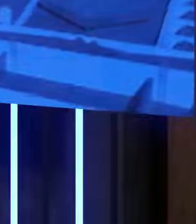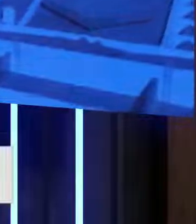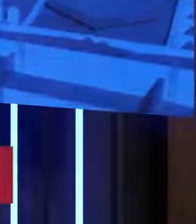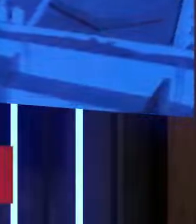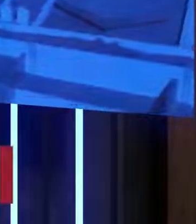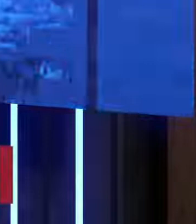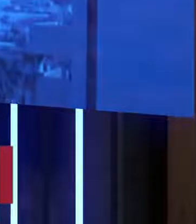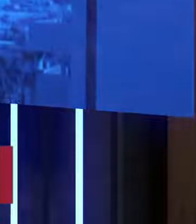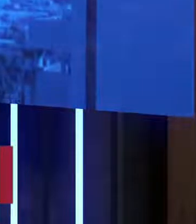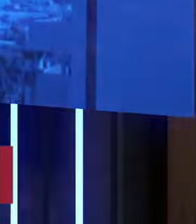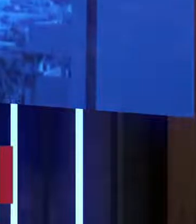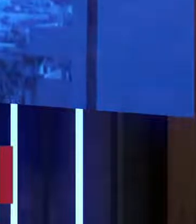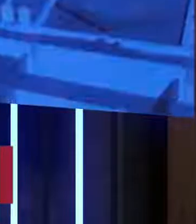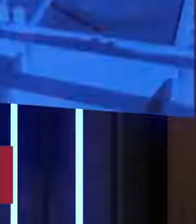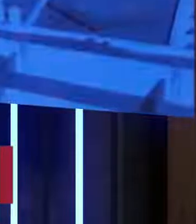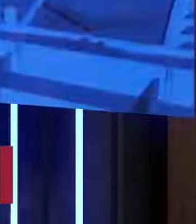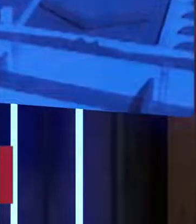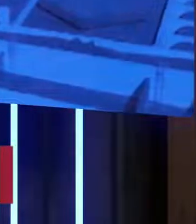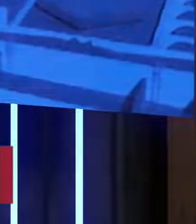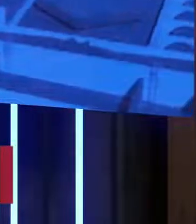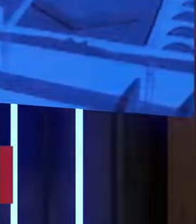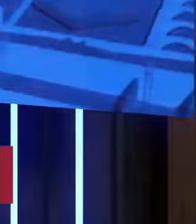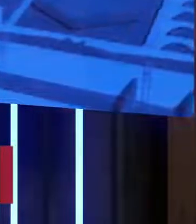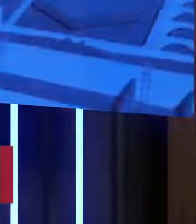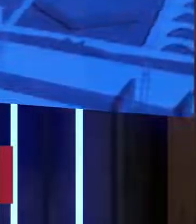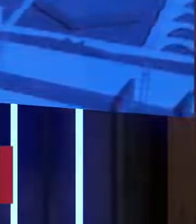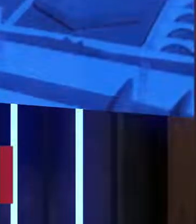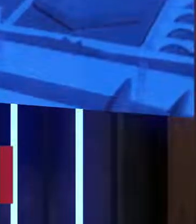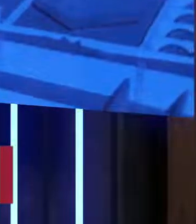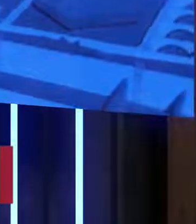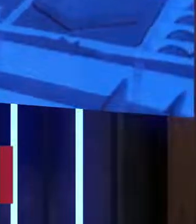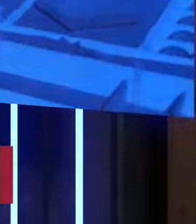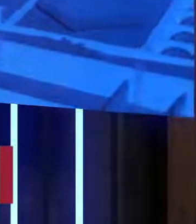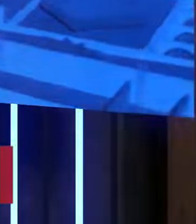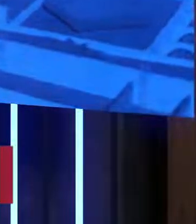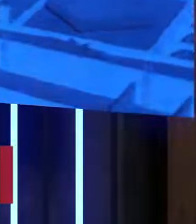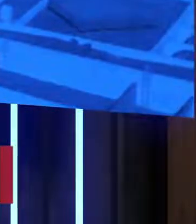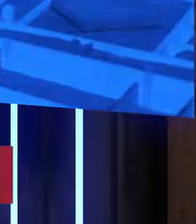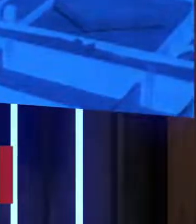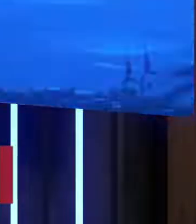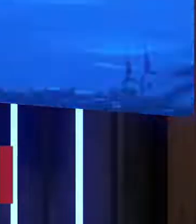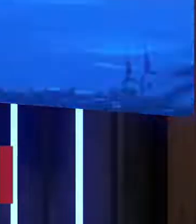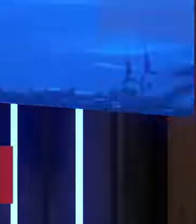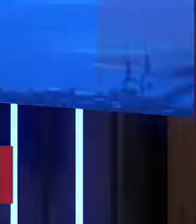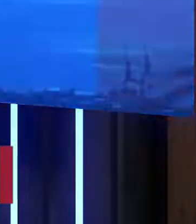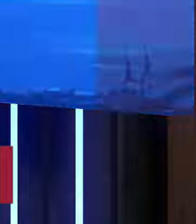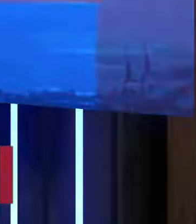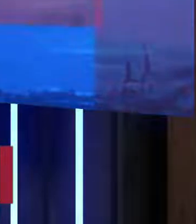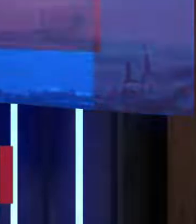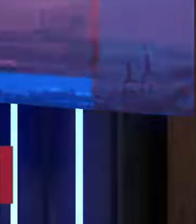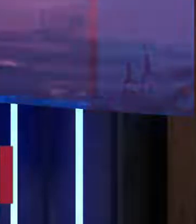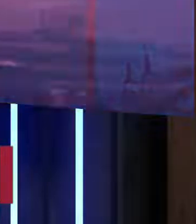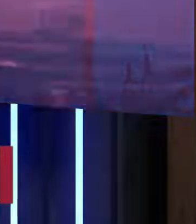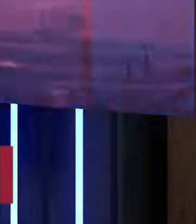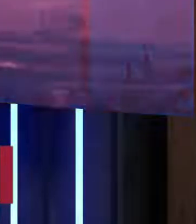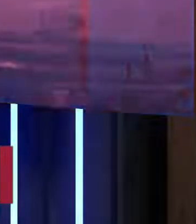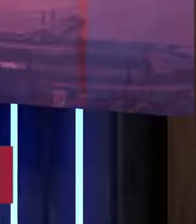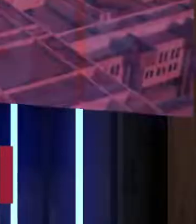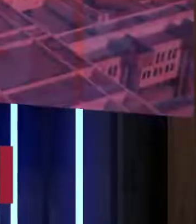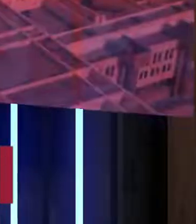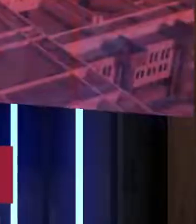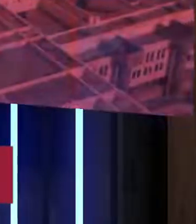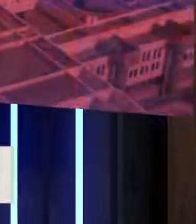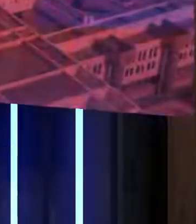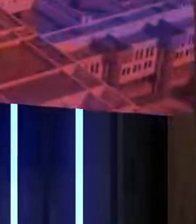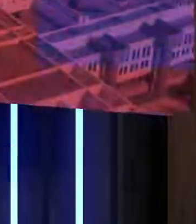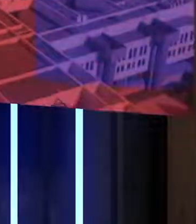Con el acuerdo aprobatorio de la Convención Multilateral para aplicar medidas relacionadas con tratados fiscales para prevenir la